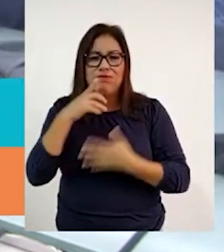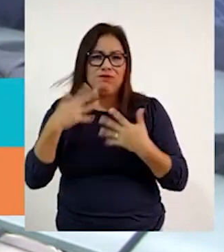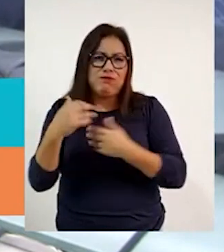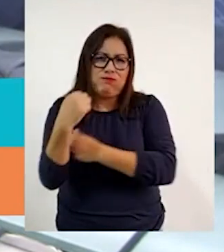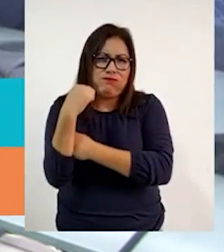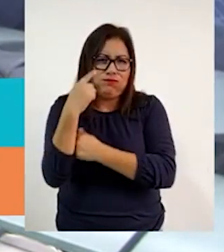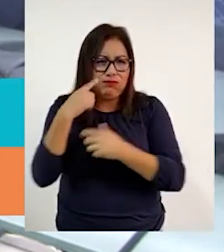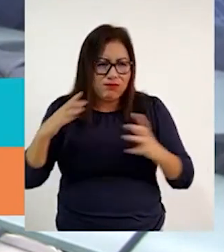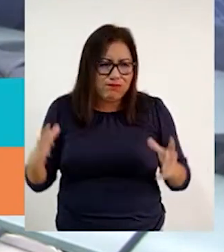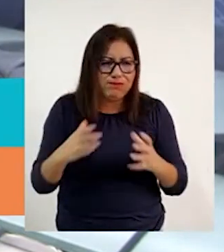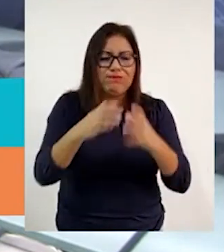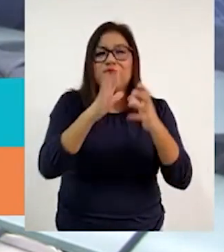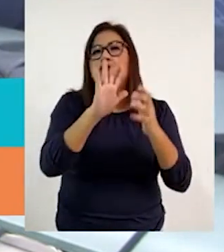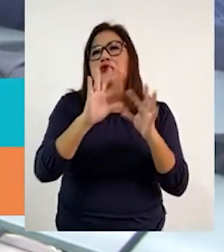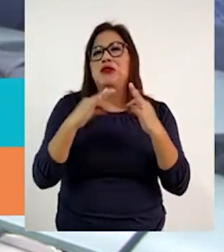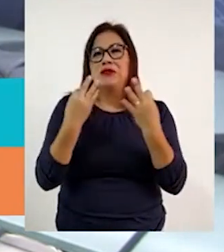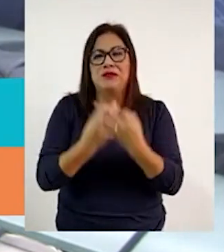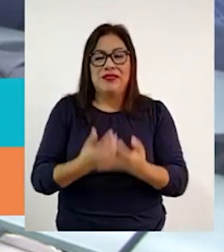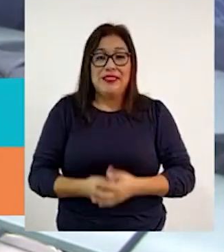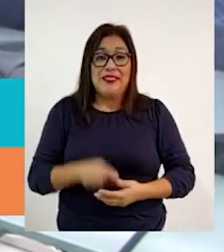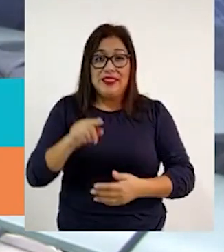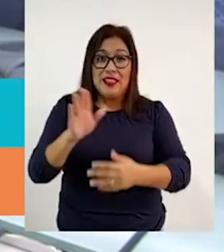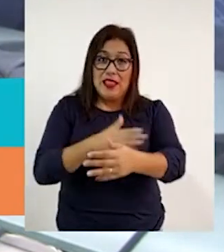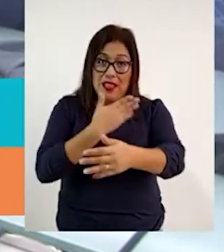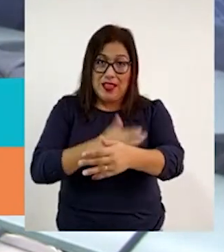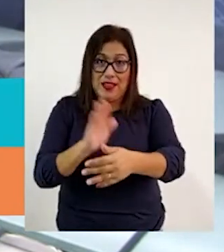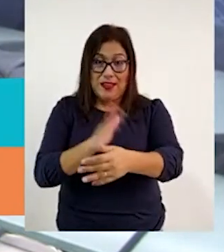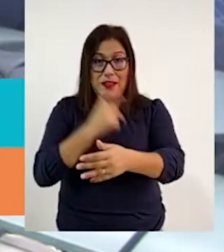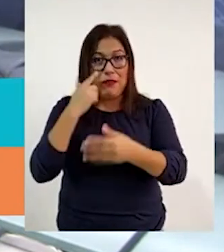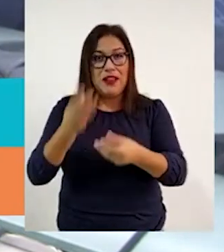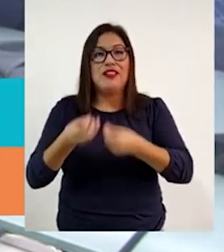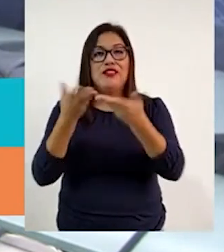para ustedes, papitos de todo el Perú.